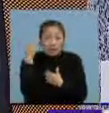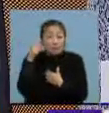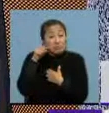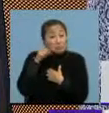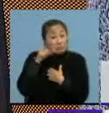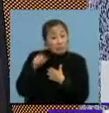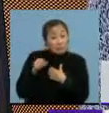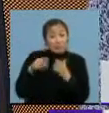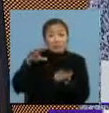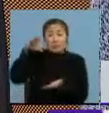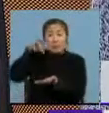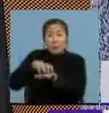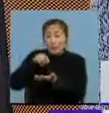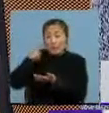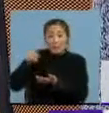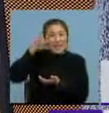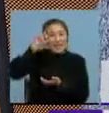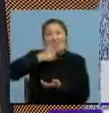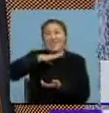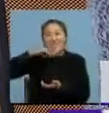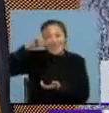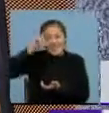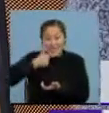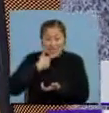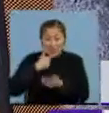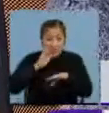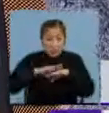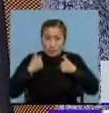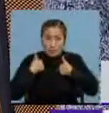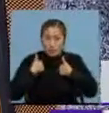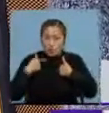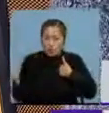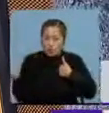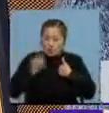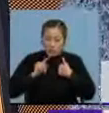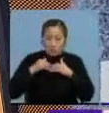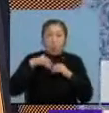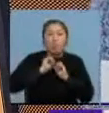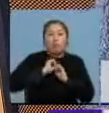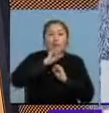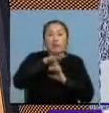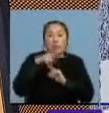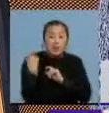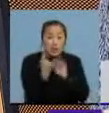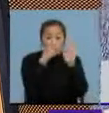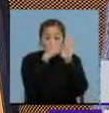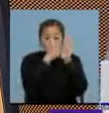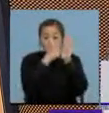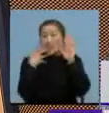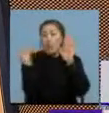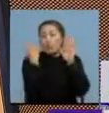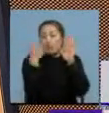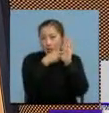la empresa en este caso ejerza no tiene nada que ver porque la única se transferir ese valor ese es el ítem uno de los más